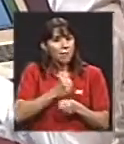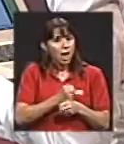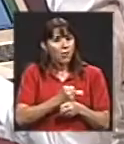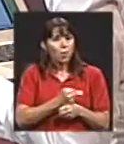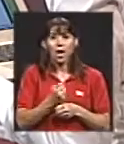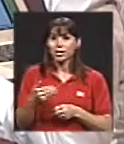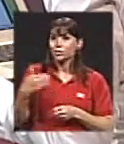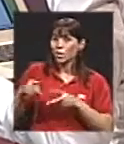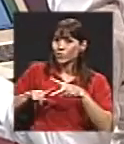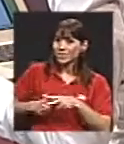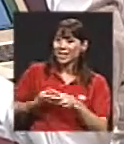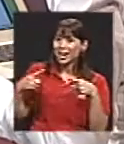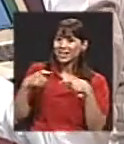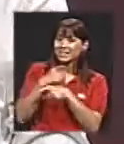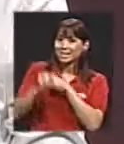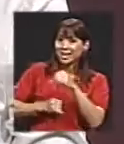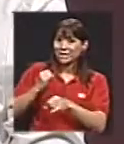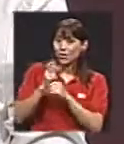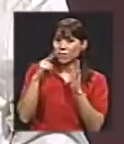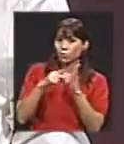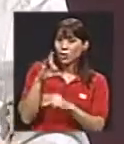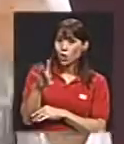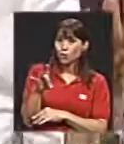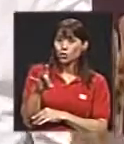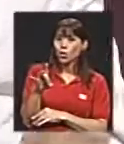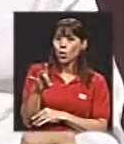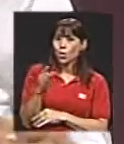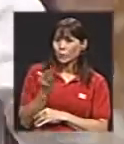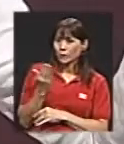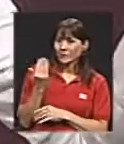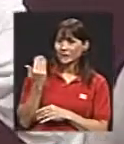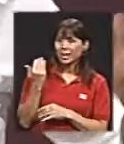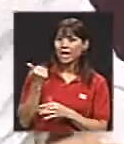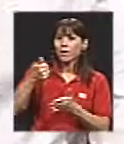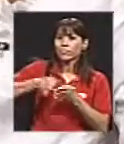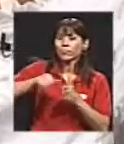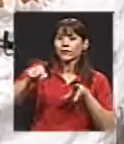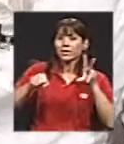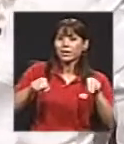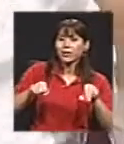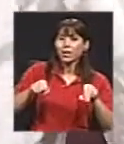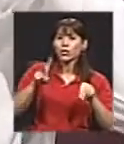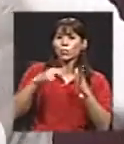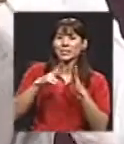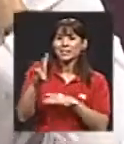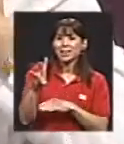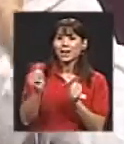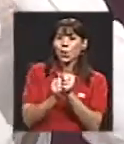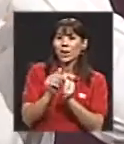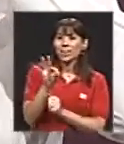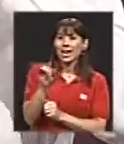como es hoy el análisis internacional 2008 recién pasó el referendo de 2007 con el tratado de libre comercio con los estados